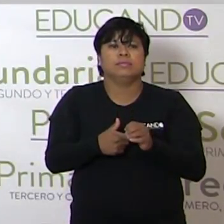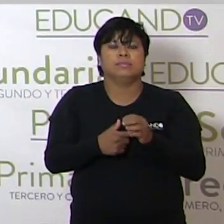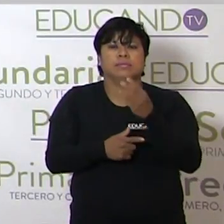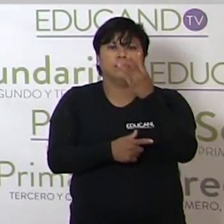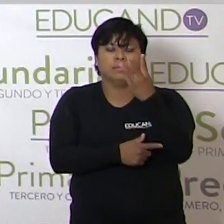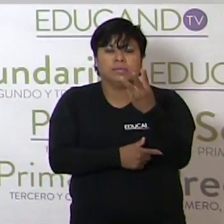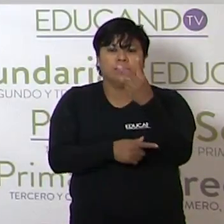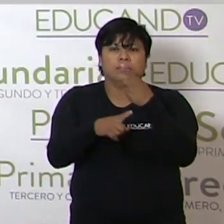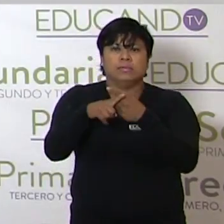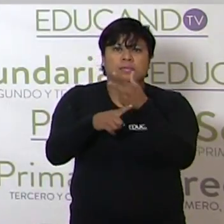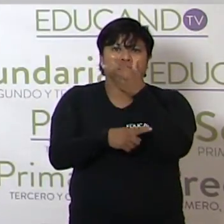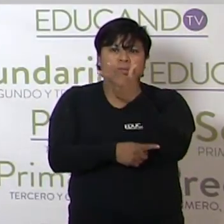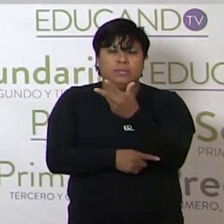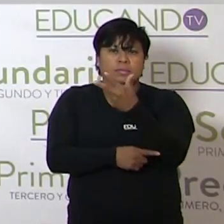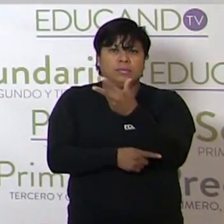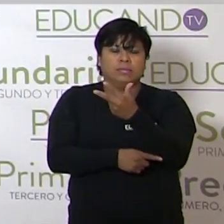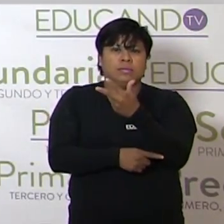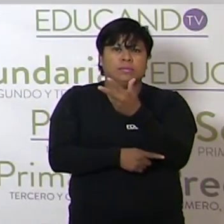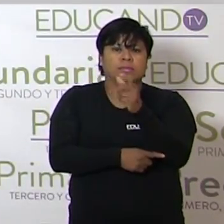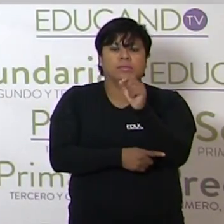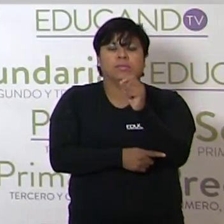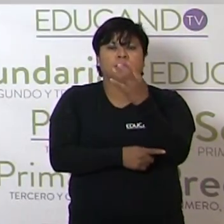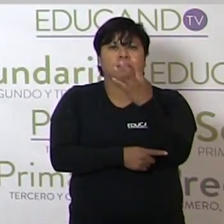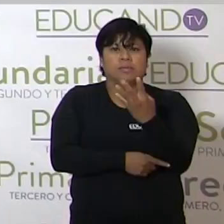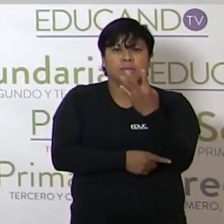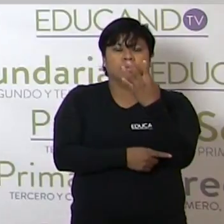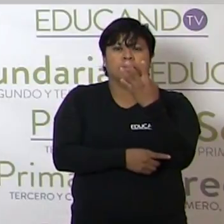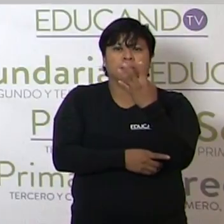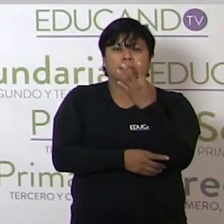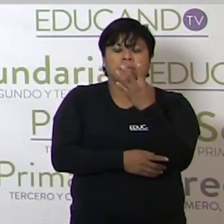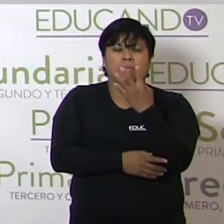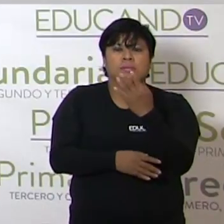3 por 8 otra vez nos daría 24.